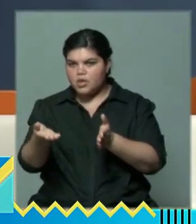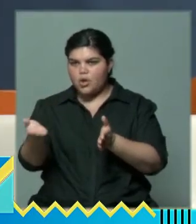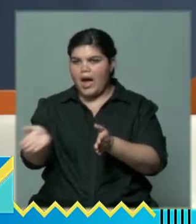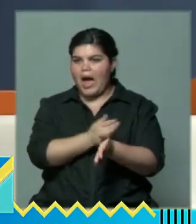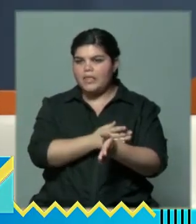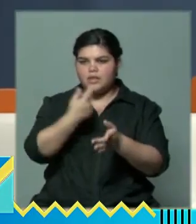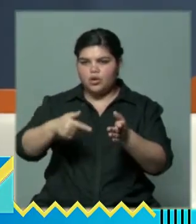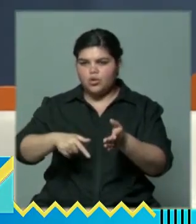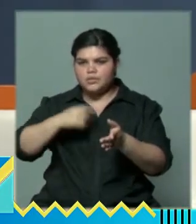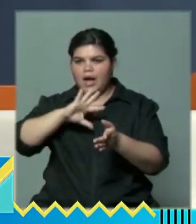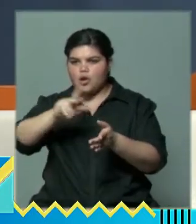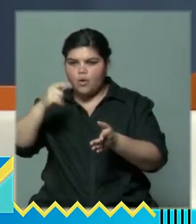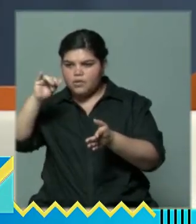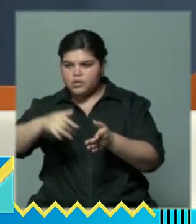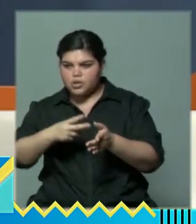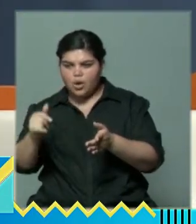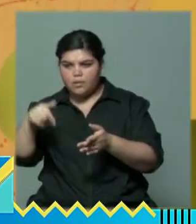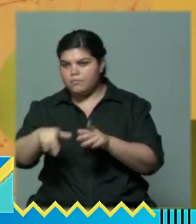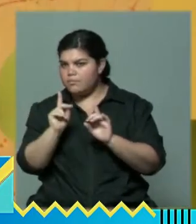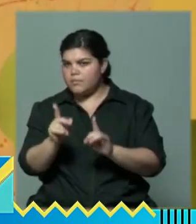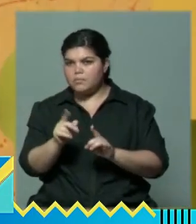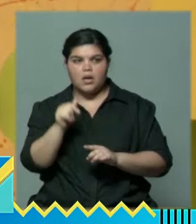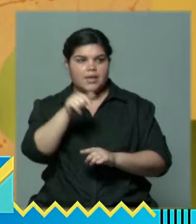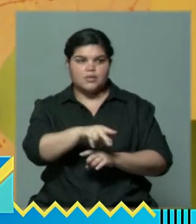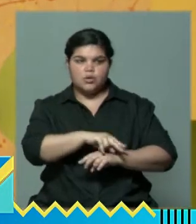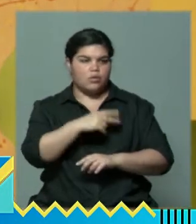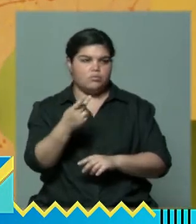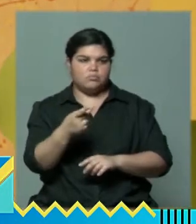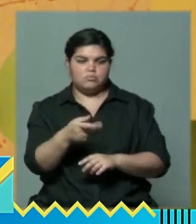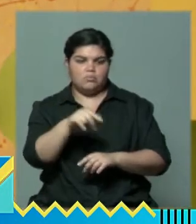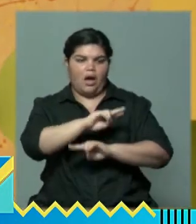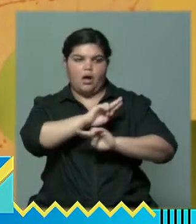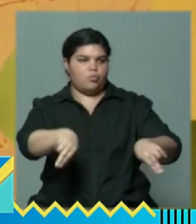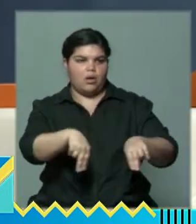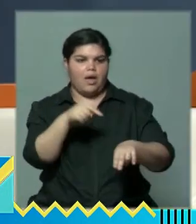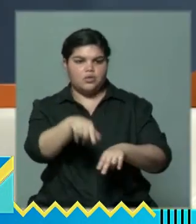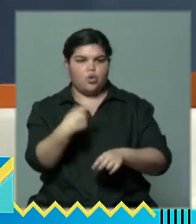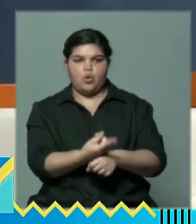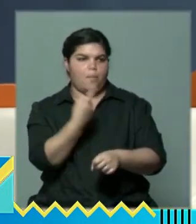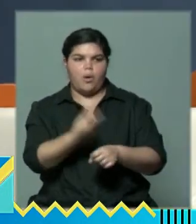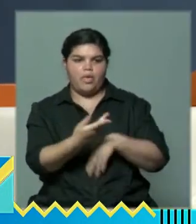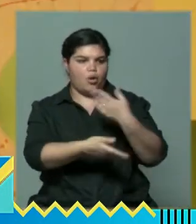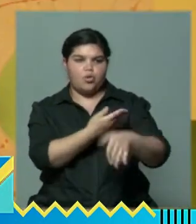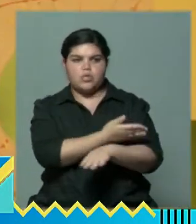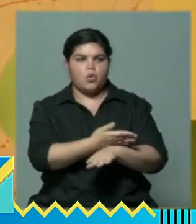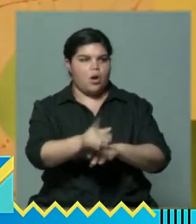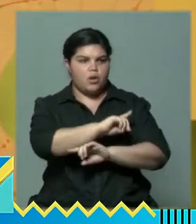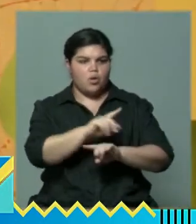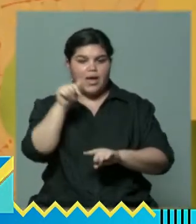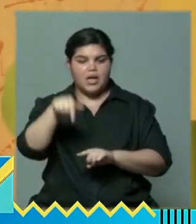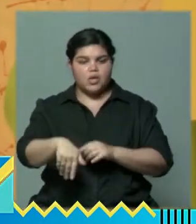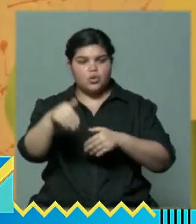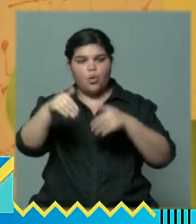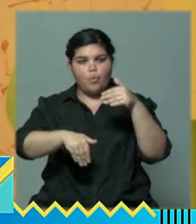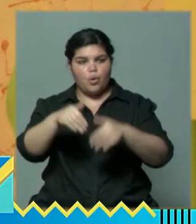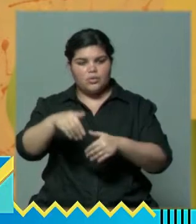existiendo. ve inmediatamente. Bueno, Esa es una realidad y eso hay que derogarlo. Eso hay que derogarlo, no puede existir más. Ahora, esto que se votó hoy es más